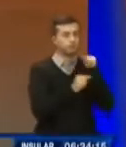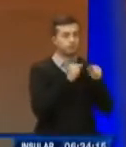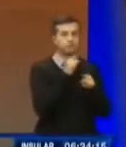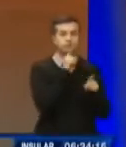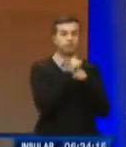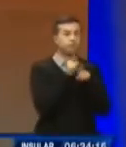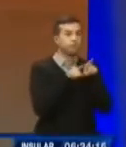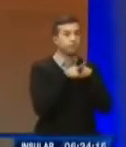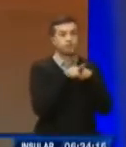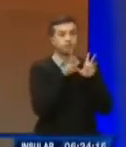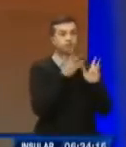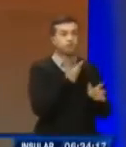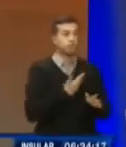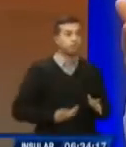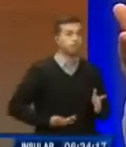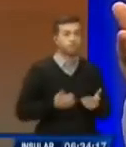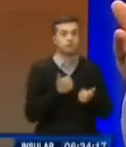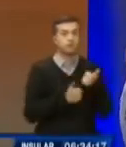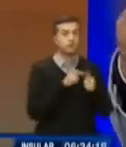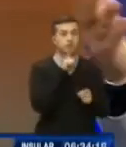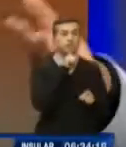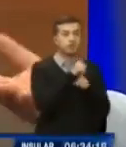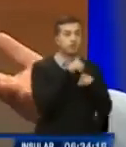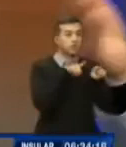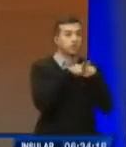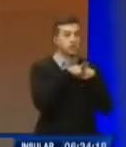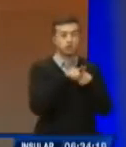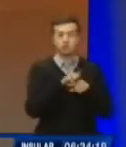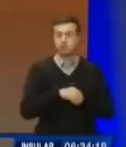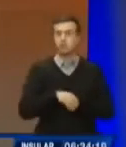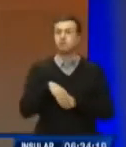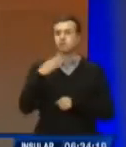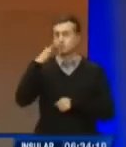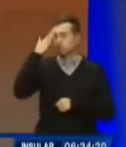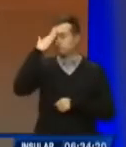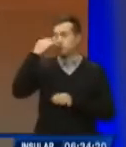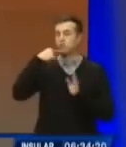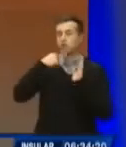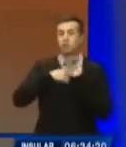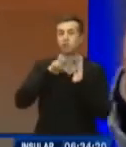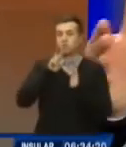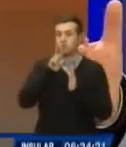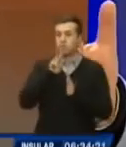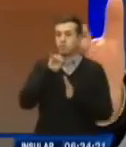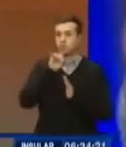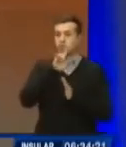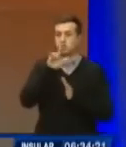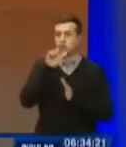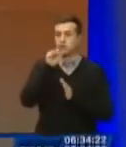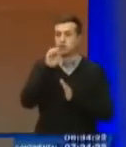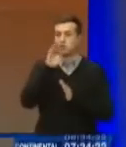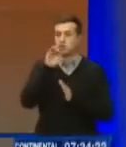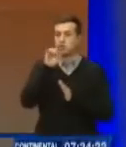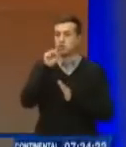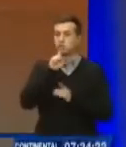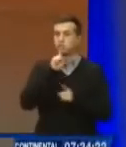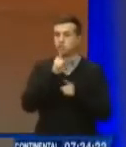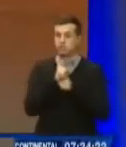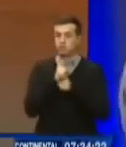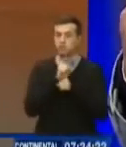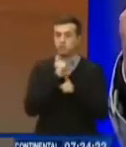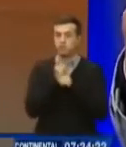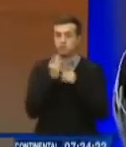por la presidencia entonces lo que se ve claramente es una el caso de villasís que me parece que está tomando distancia frente a luis chiriboga